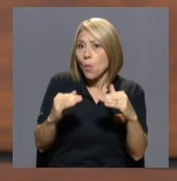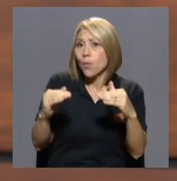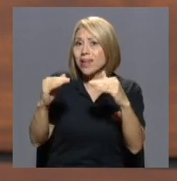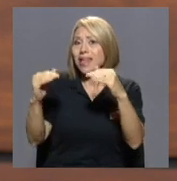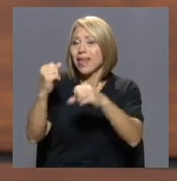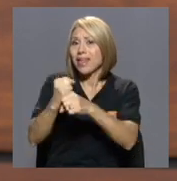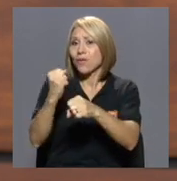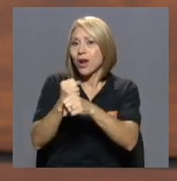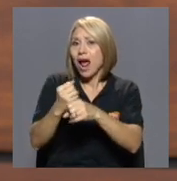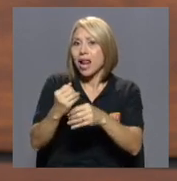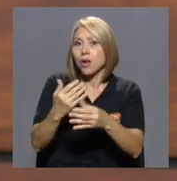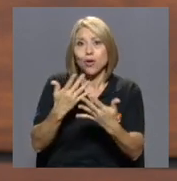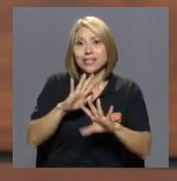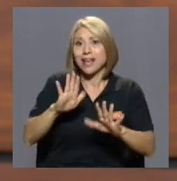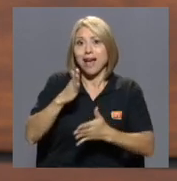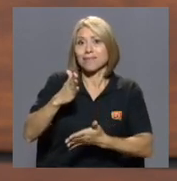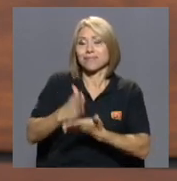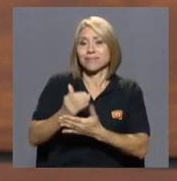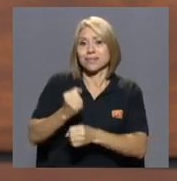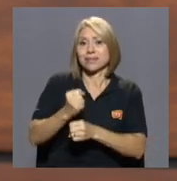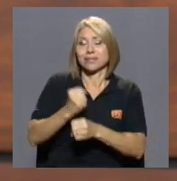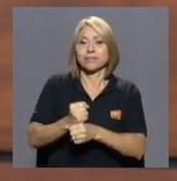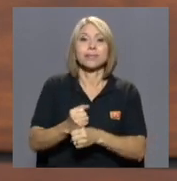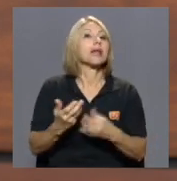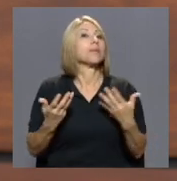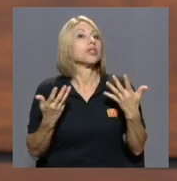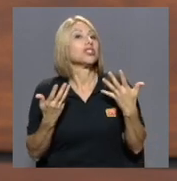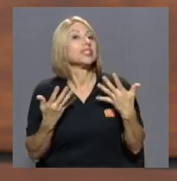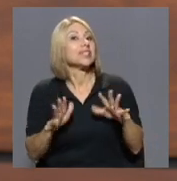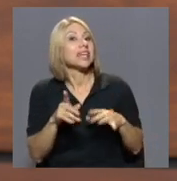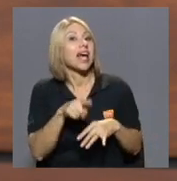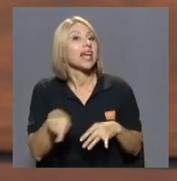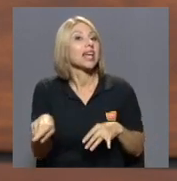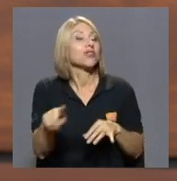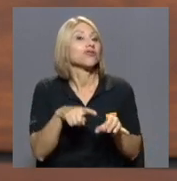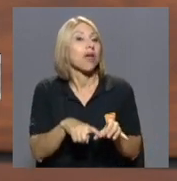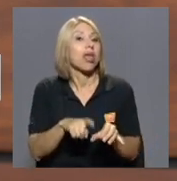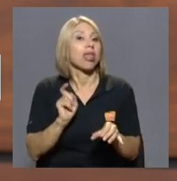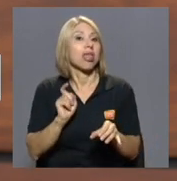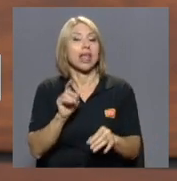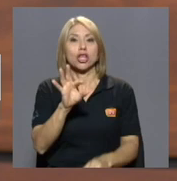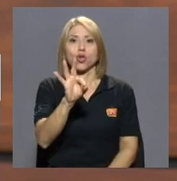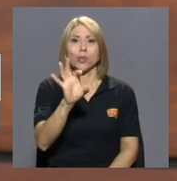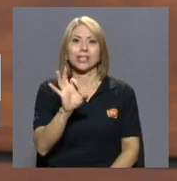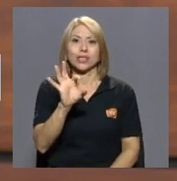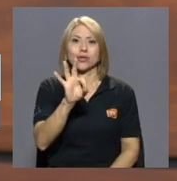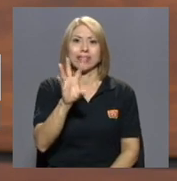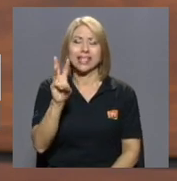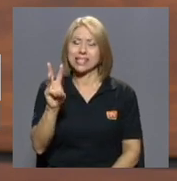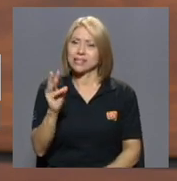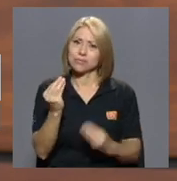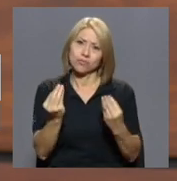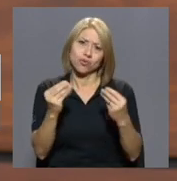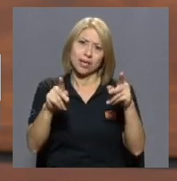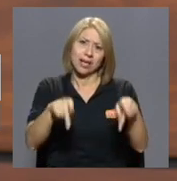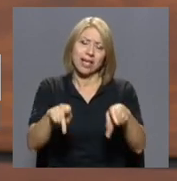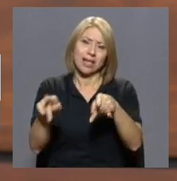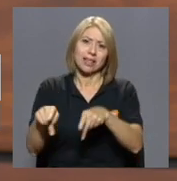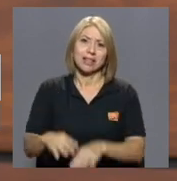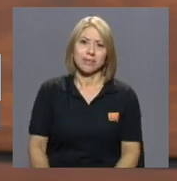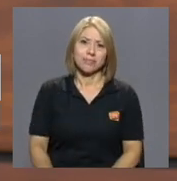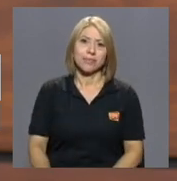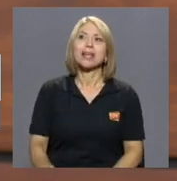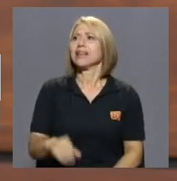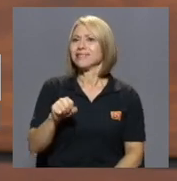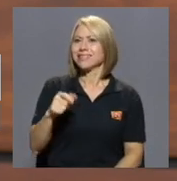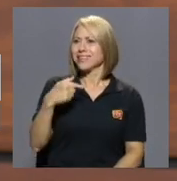están retirando, si ya... Es que son 996, es mucha gente. Sí, cuando camino por la Asamblea